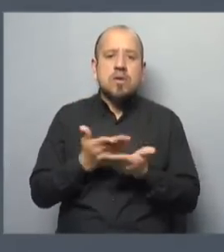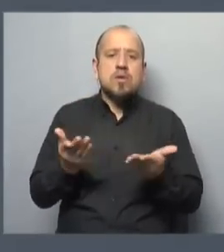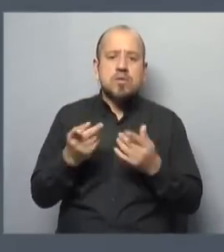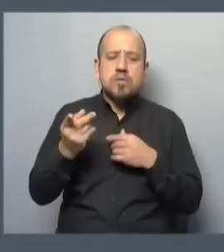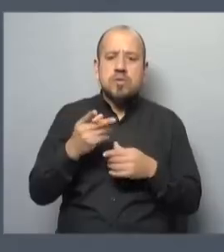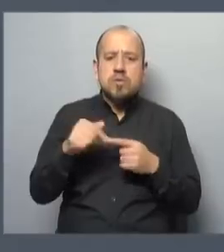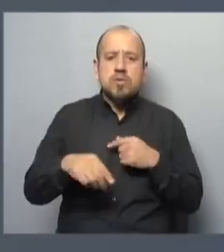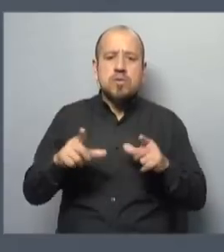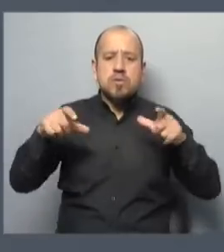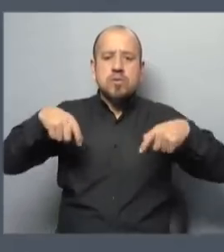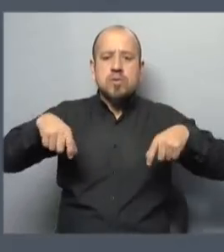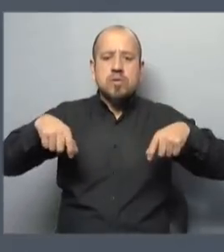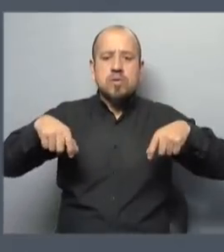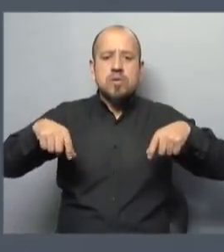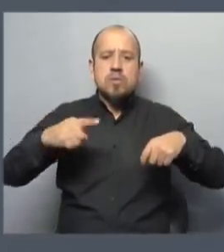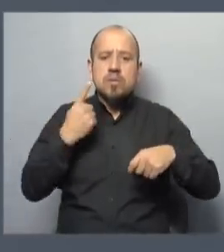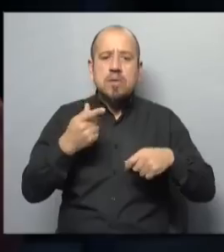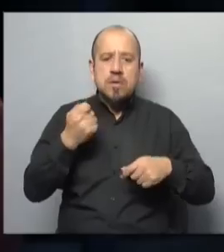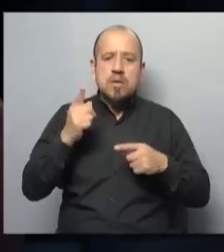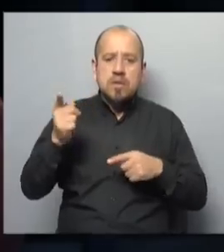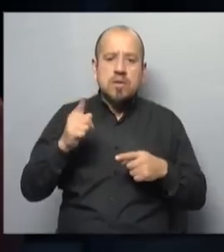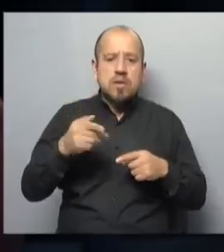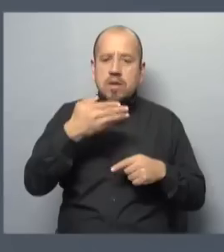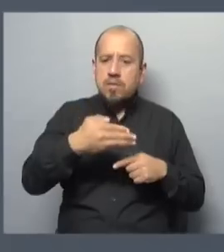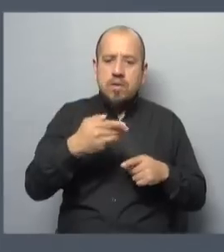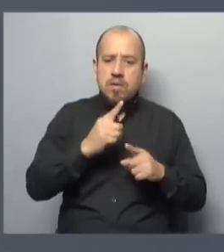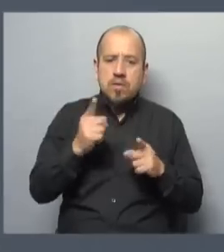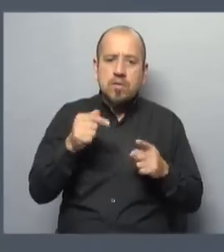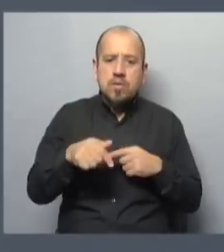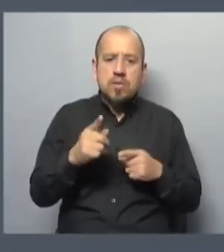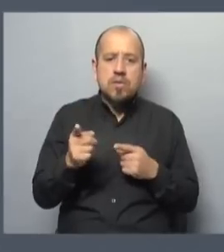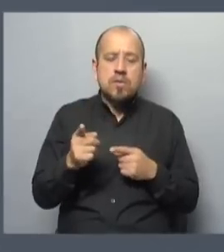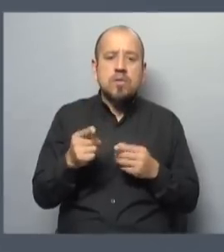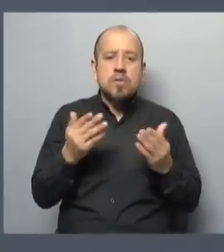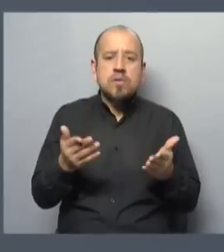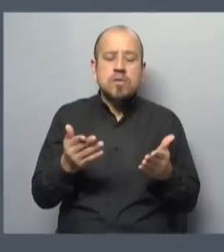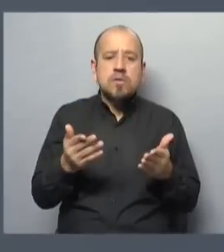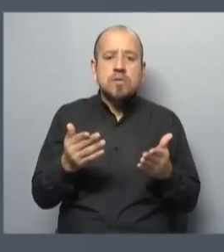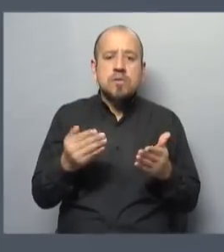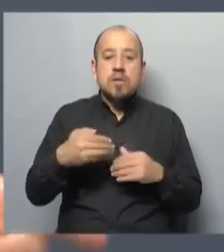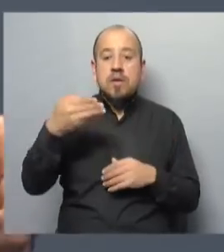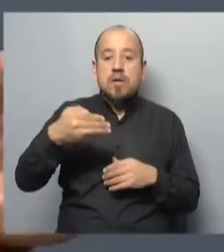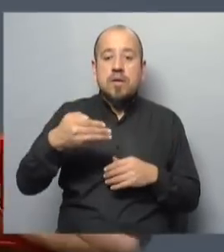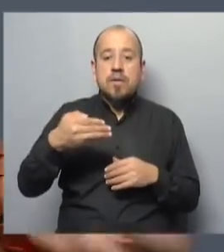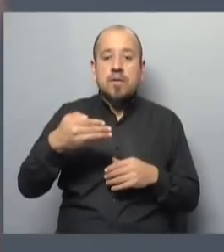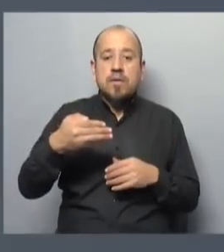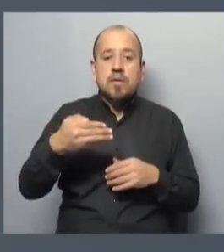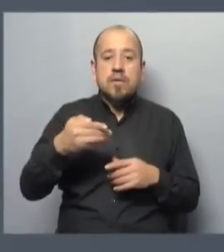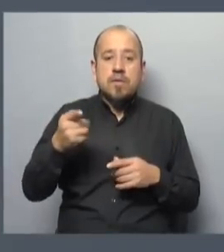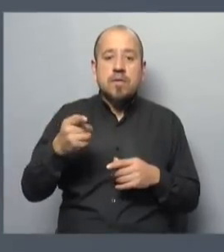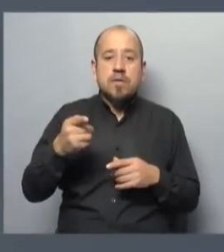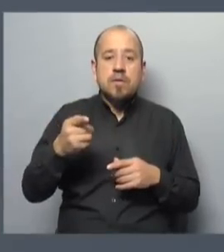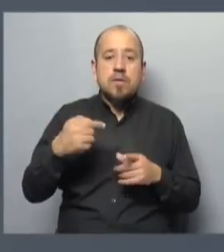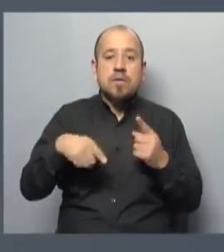eso era una cancha de primera división no era la avena no era una cancha de primera división de hecho la ve con esto de la